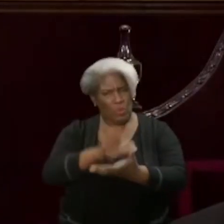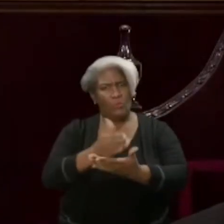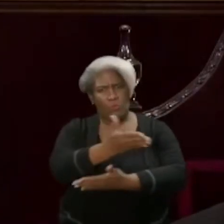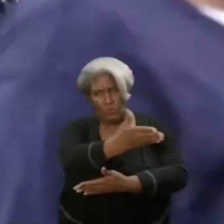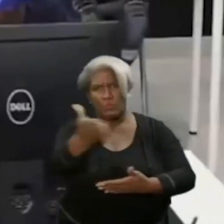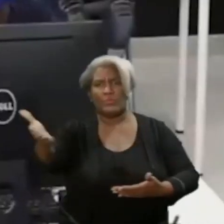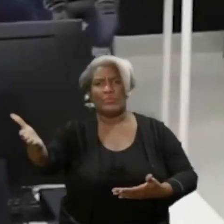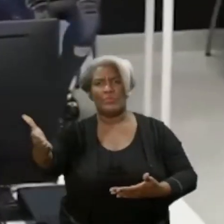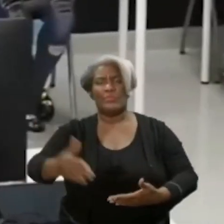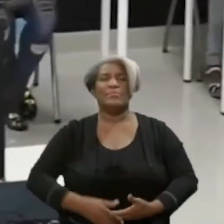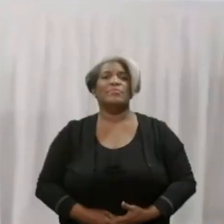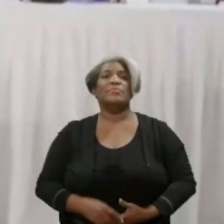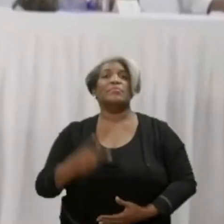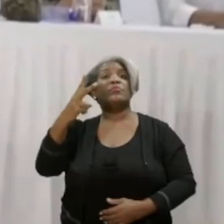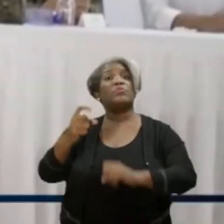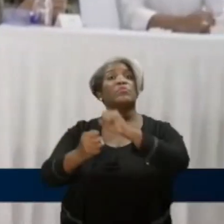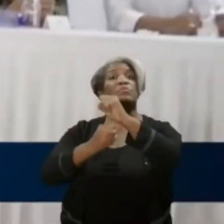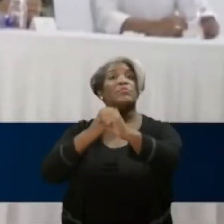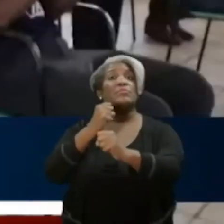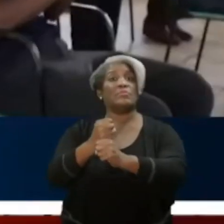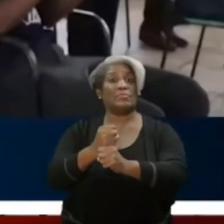2 años...